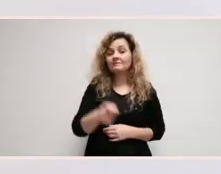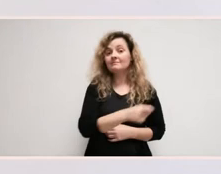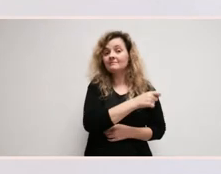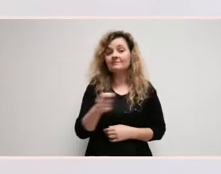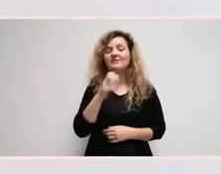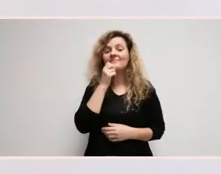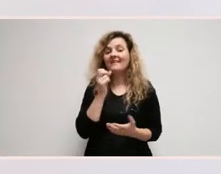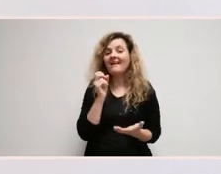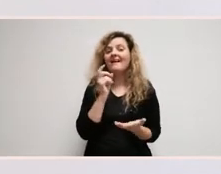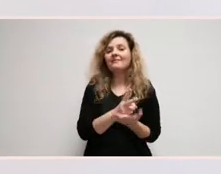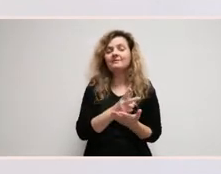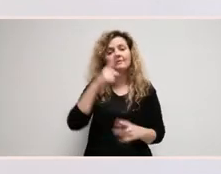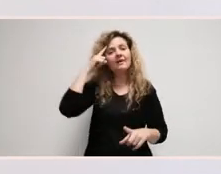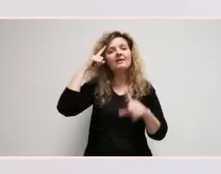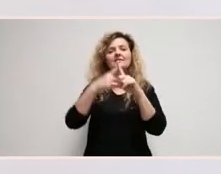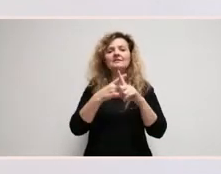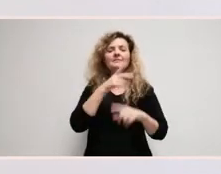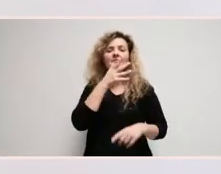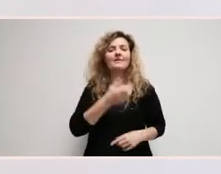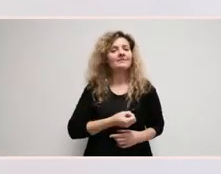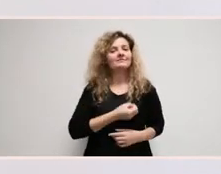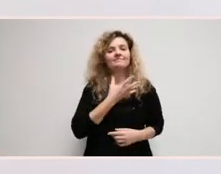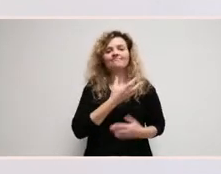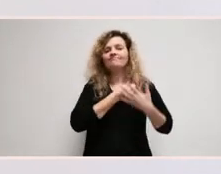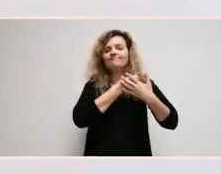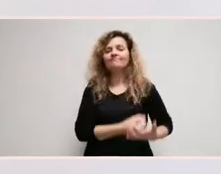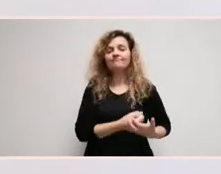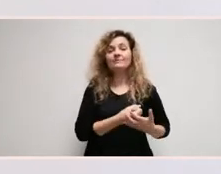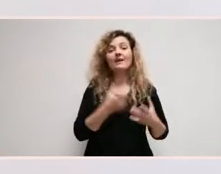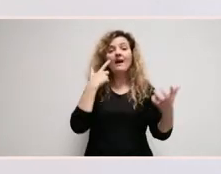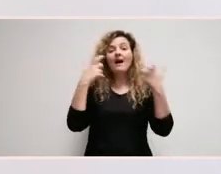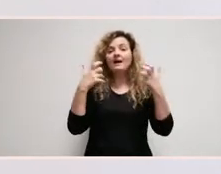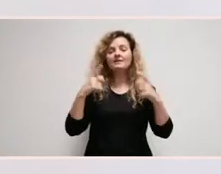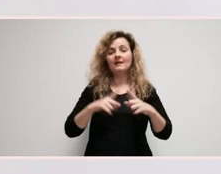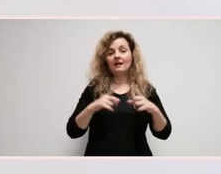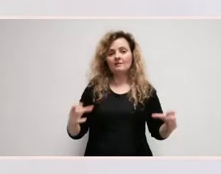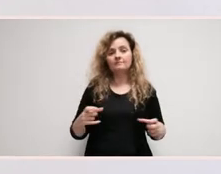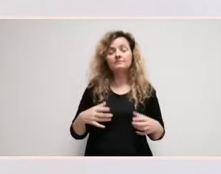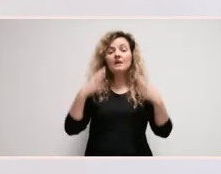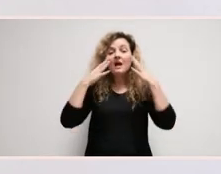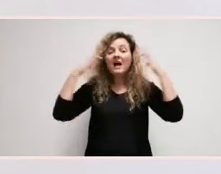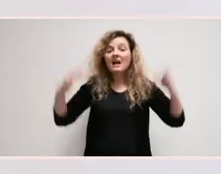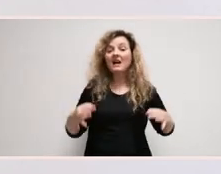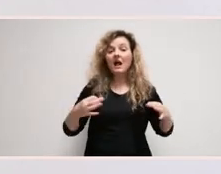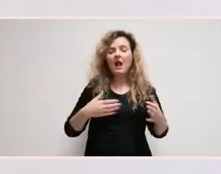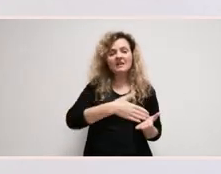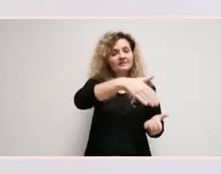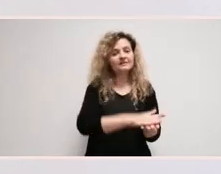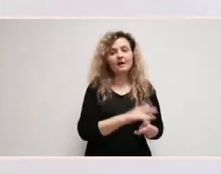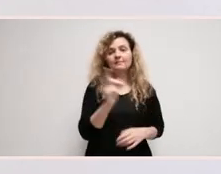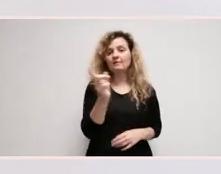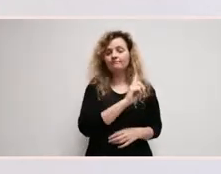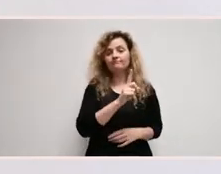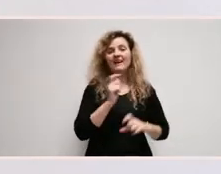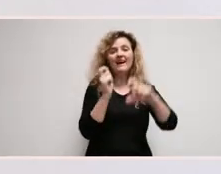serie conscientemente por la paixón que él tenía por la arte japonesa. No son propiamente estampas, o sea que no son grabados ni